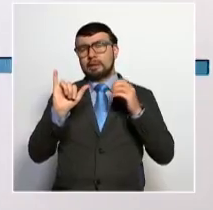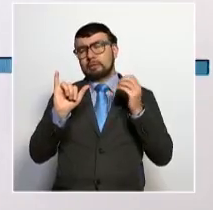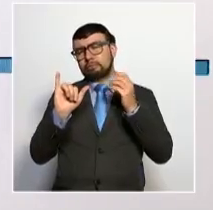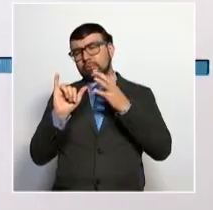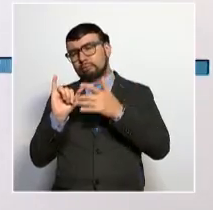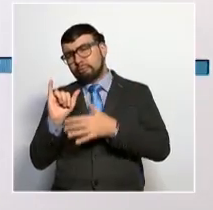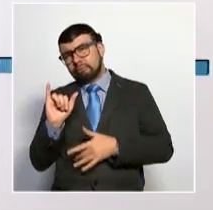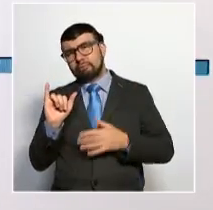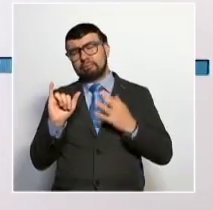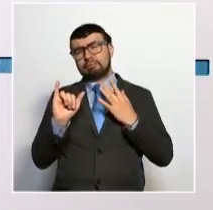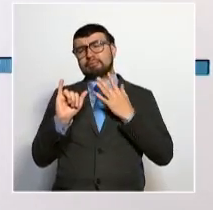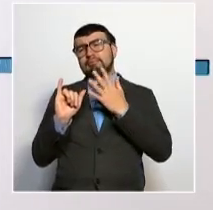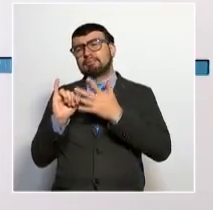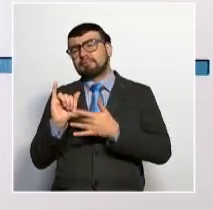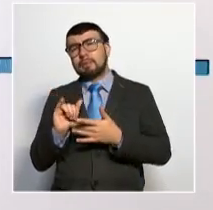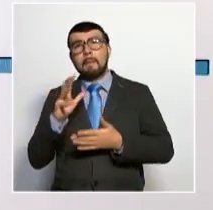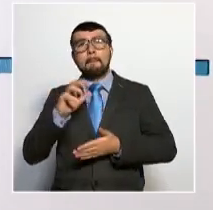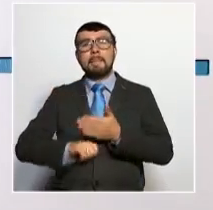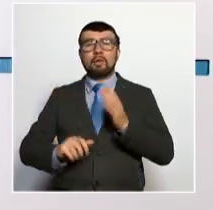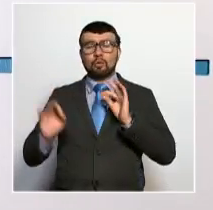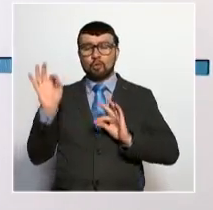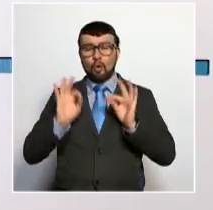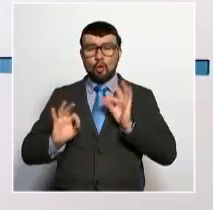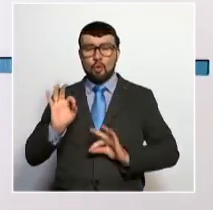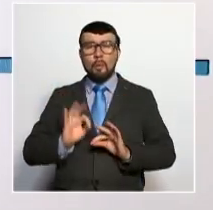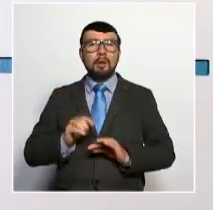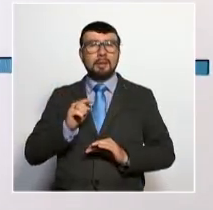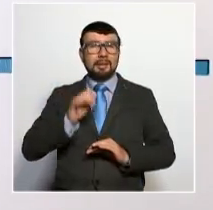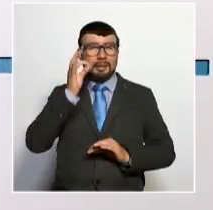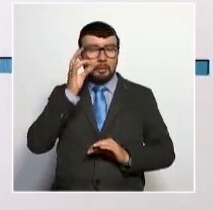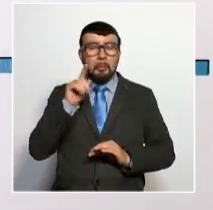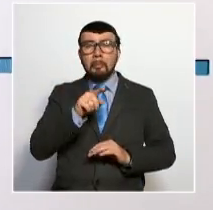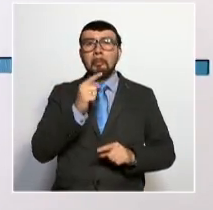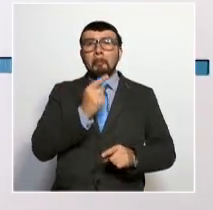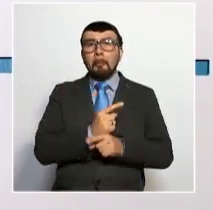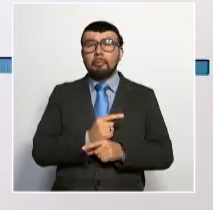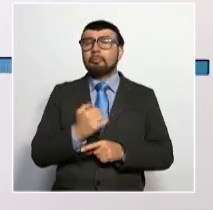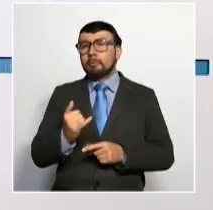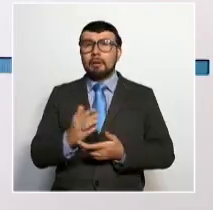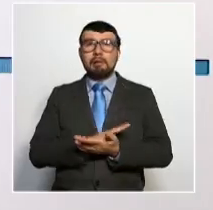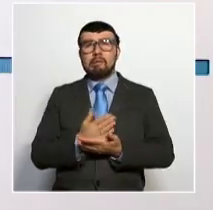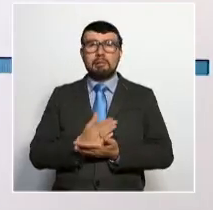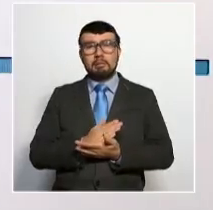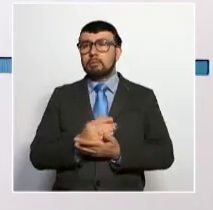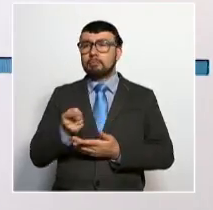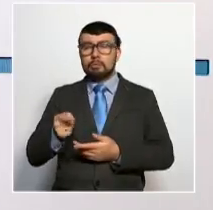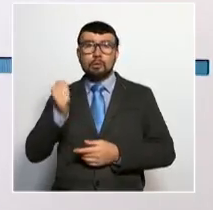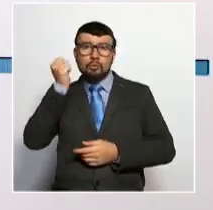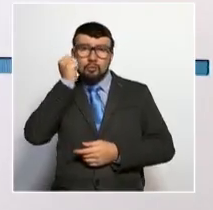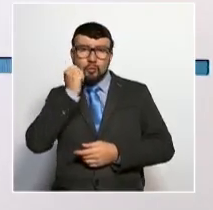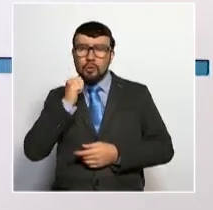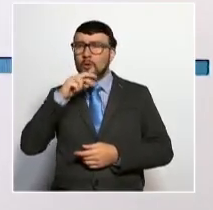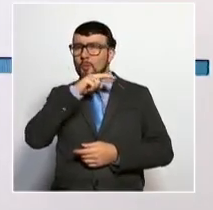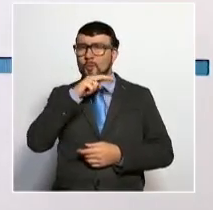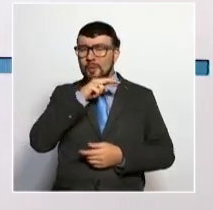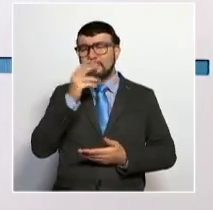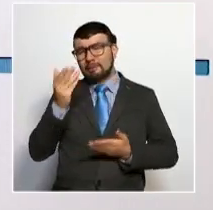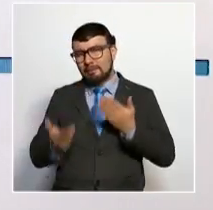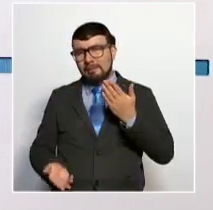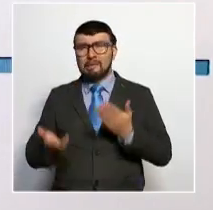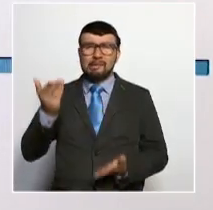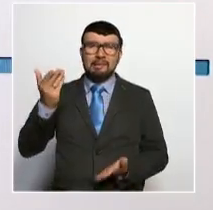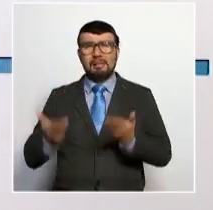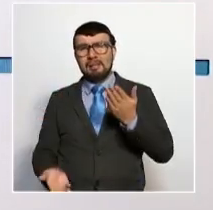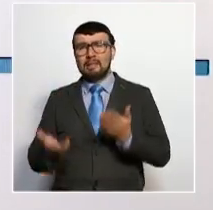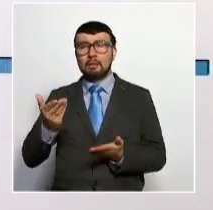sucede se disminuyen las hormonas que él produce y por tanto se van a alterar mucho los ciclos menstruales. Es importante que se le haga